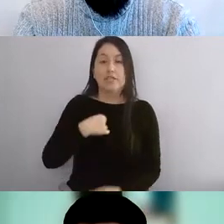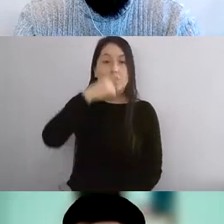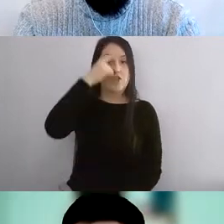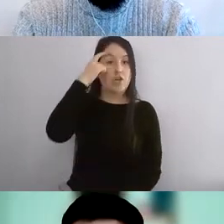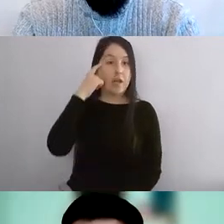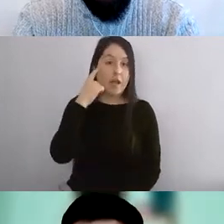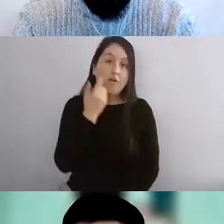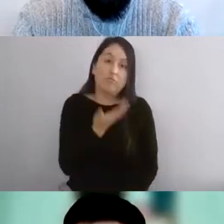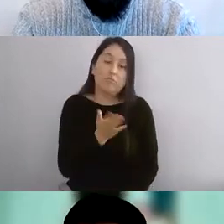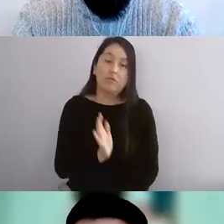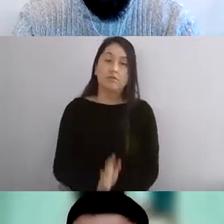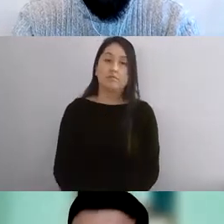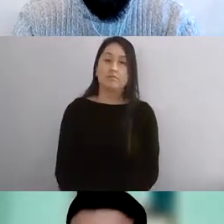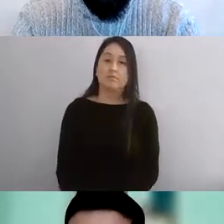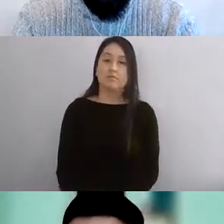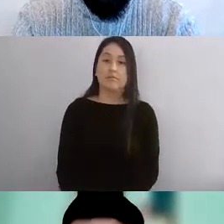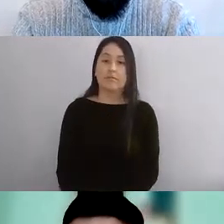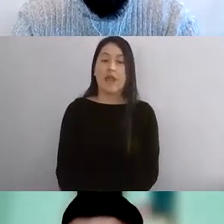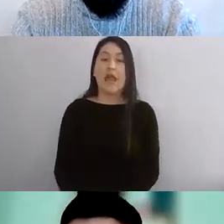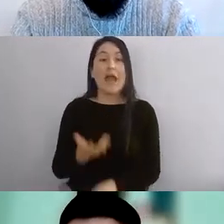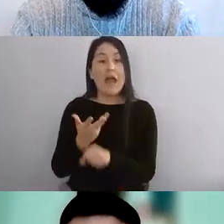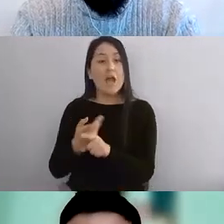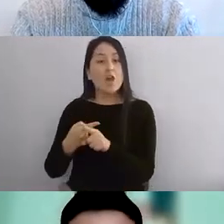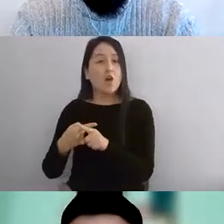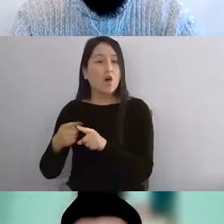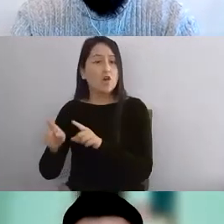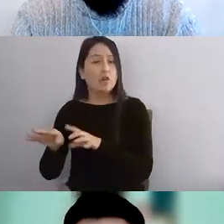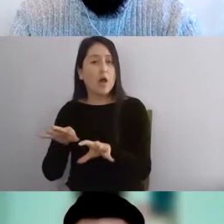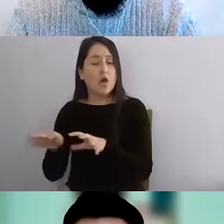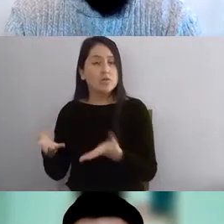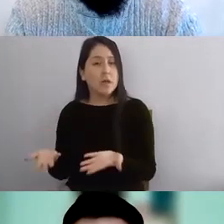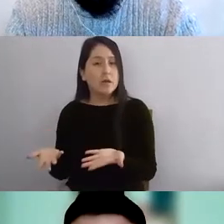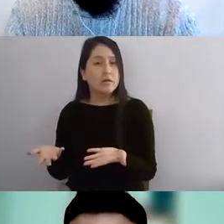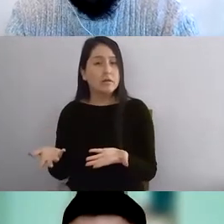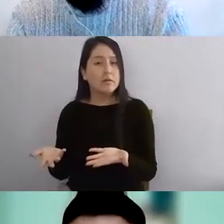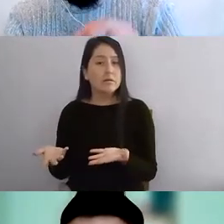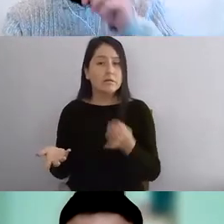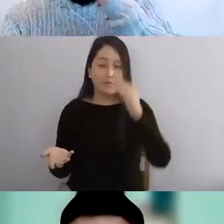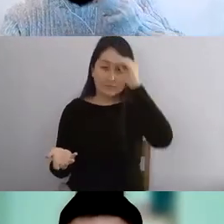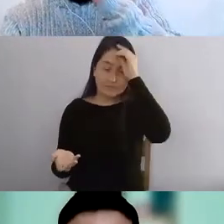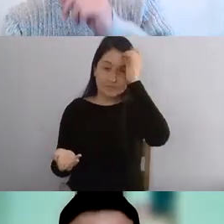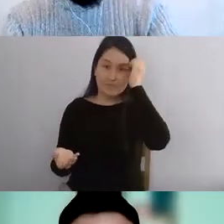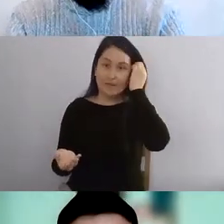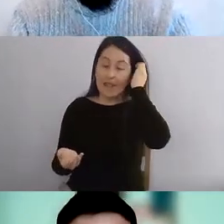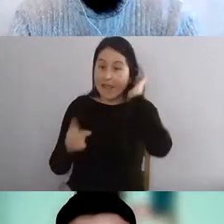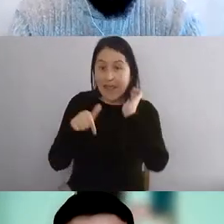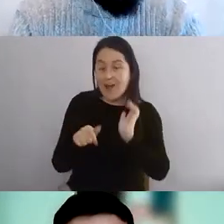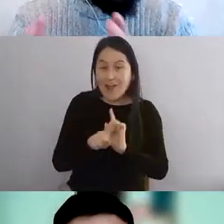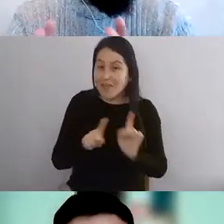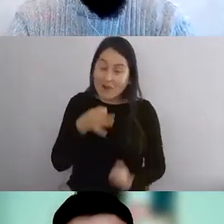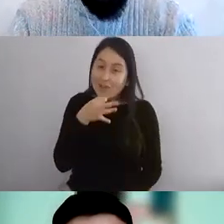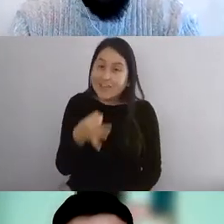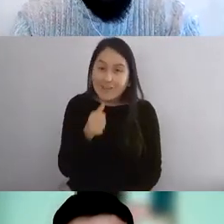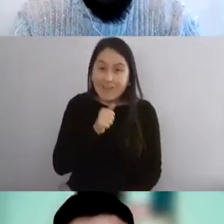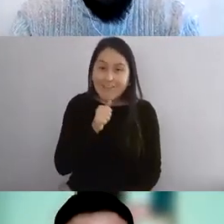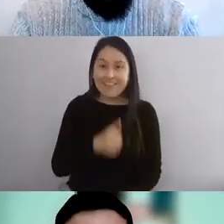eso. Exactamente. ¿Habrá otra cosa, Ignacio, que no estoy ¿Qué no estás viendo? reconociendo en este minuto? Hay